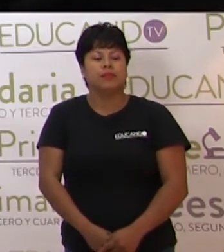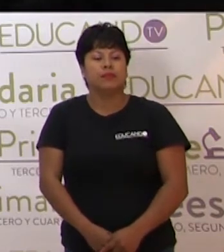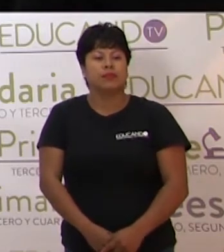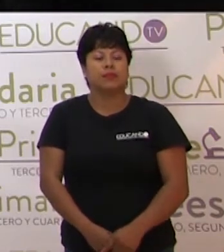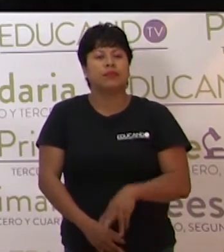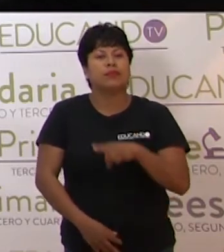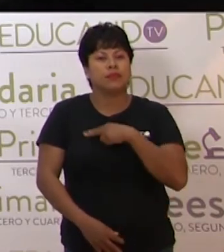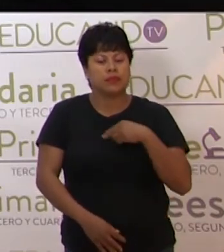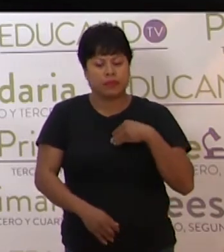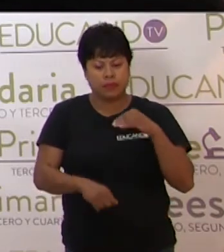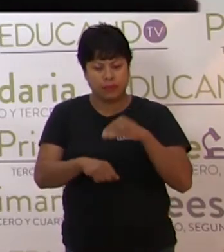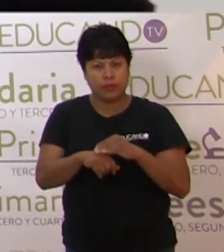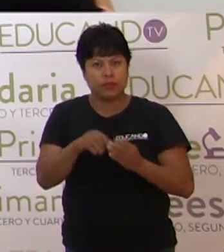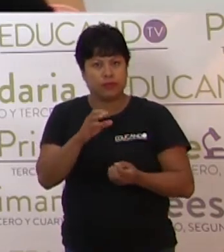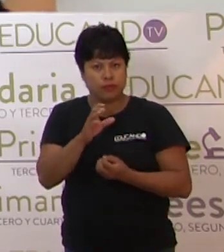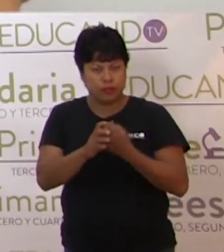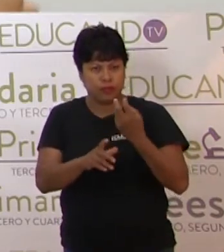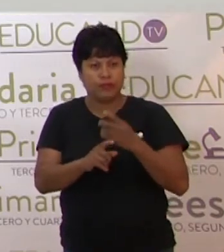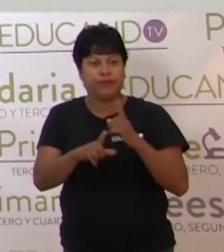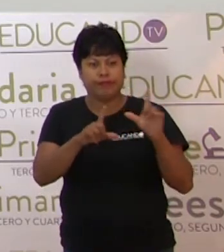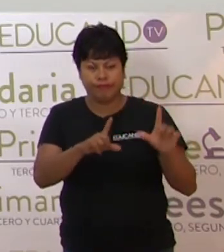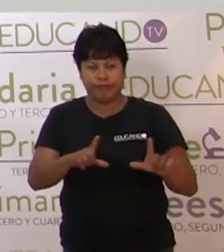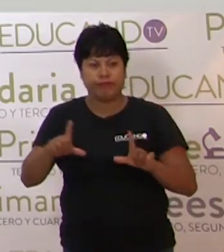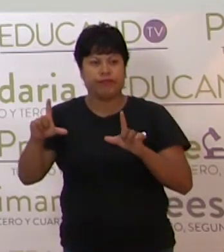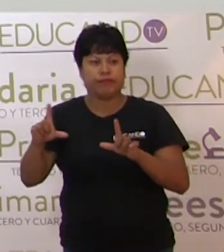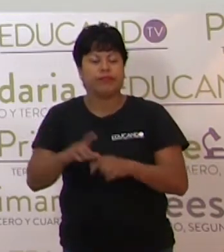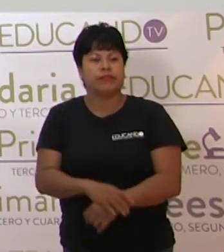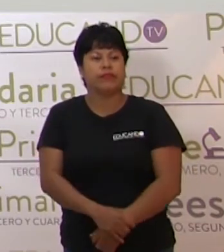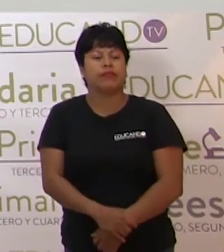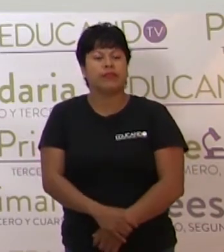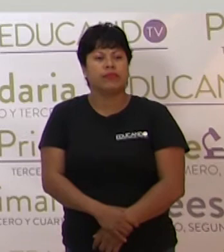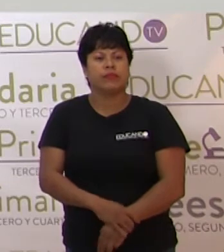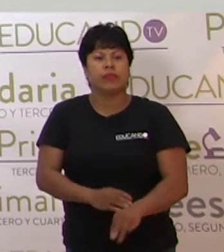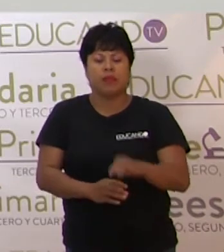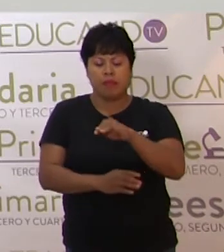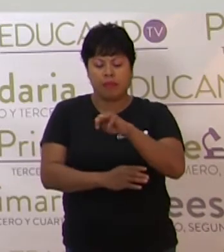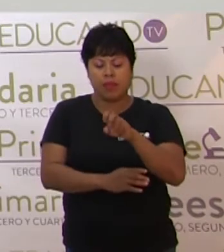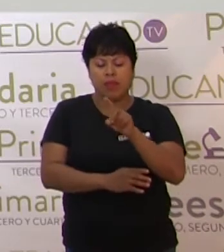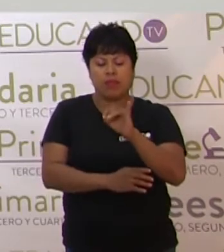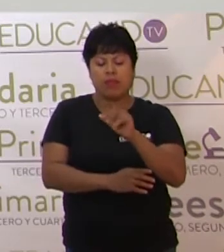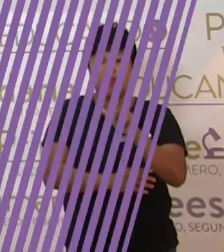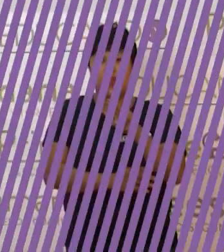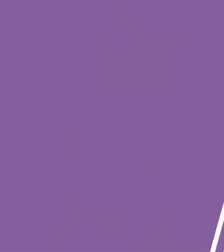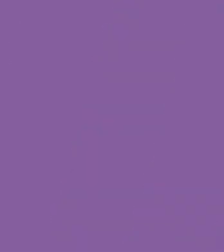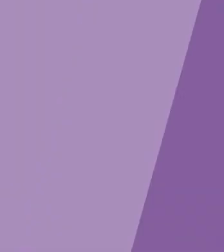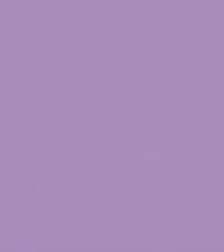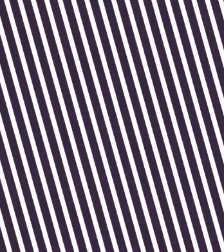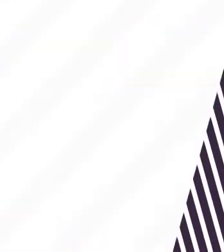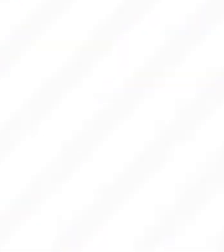poner un nuevo concepto la media trizas un triángulo